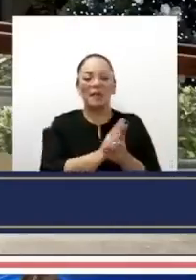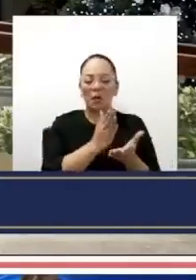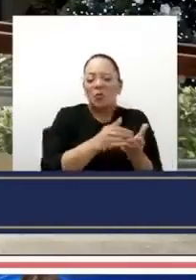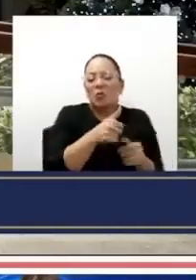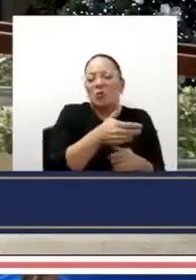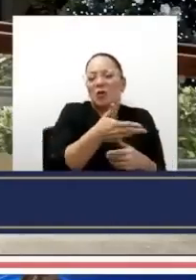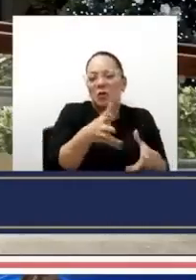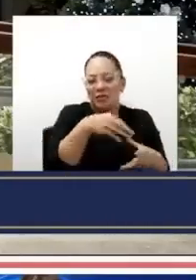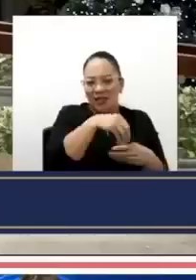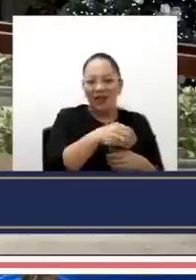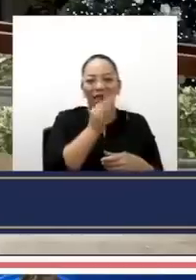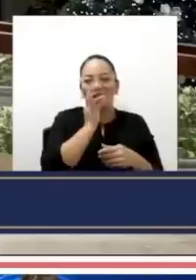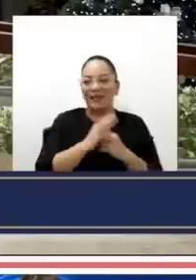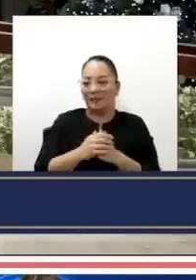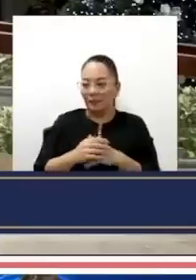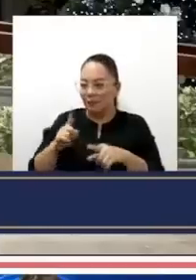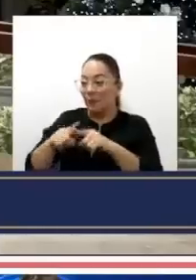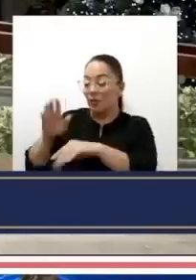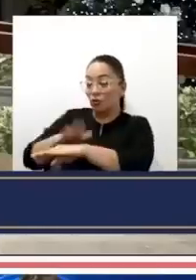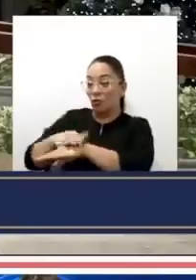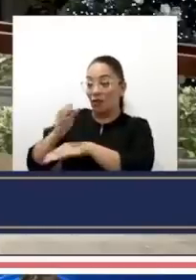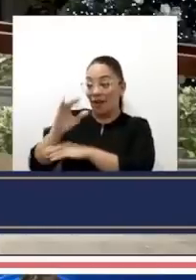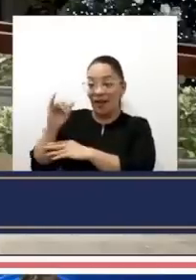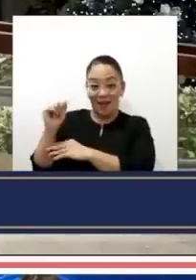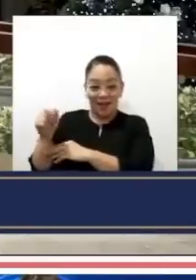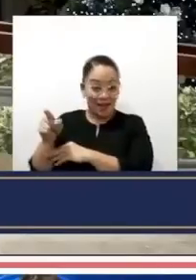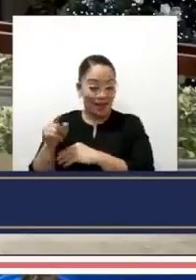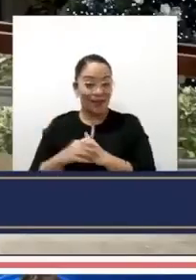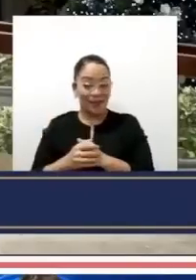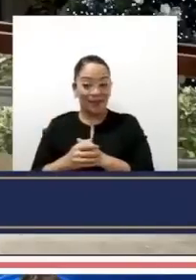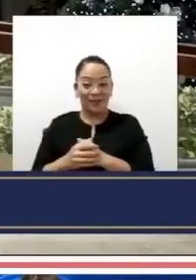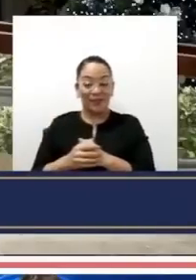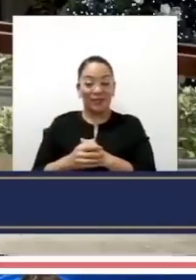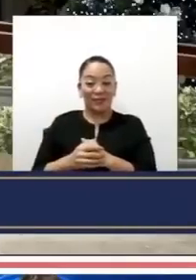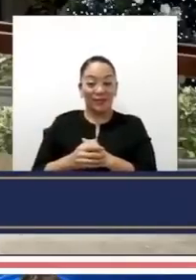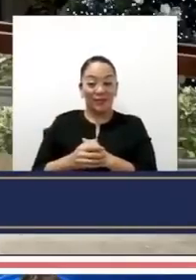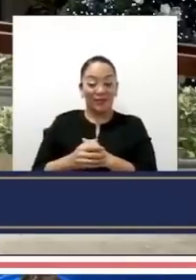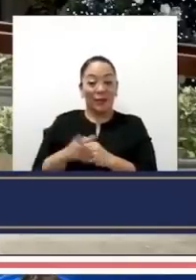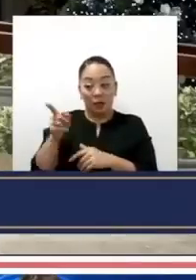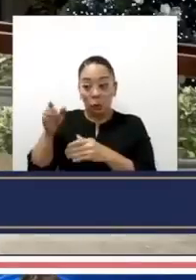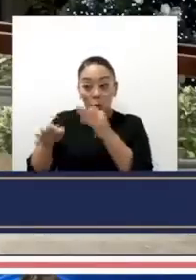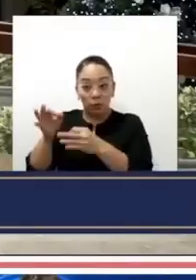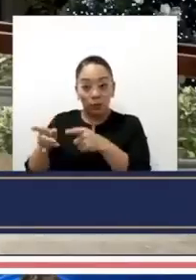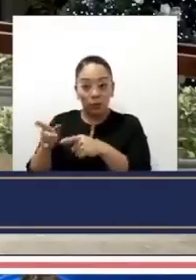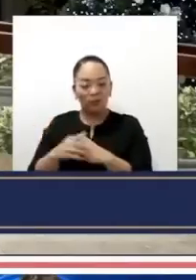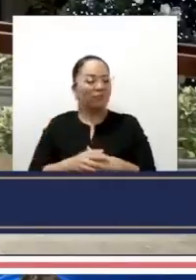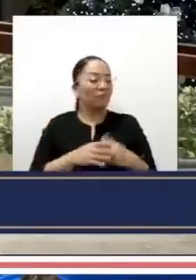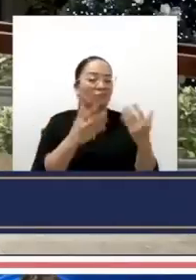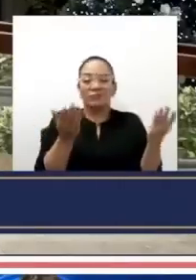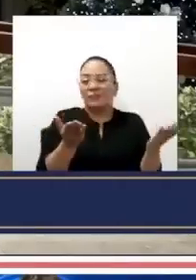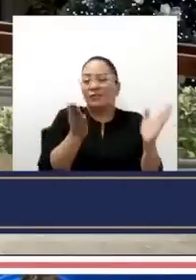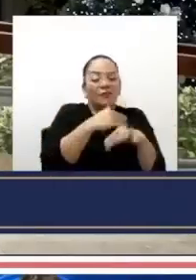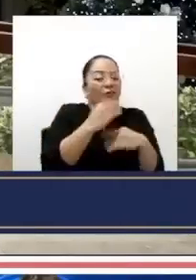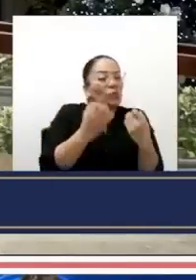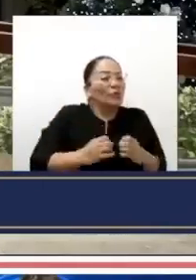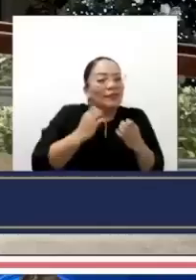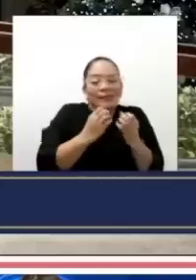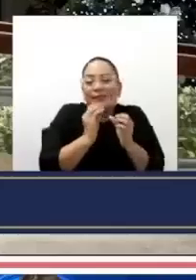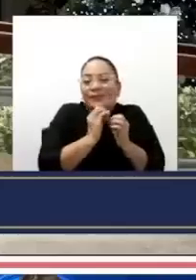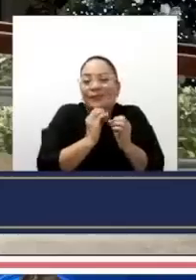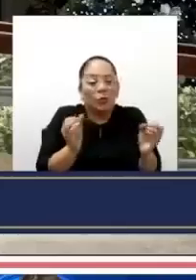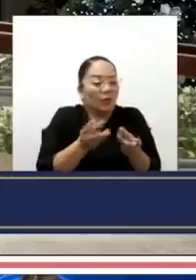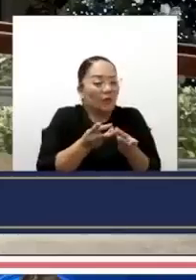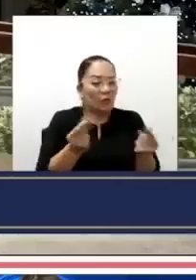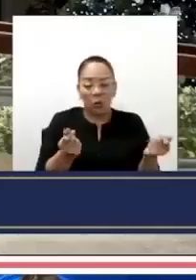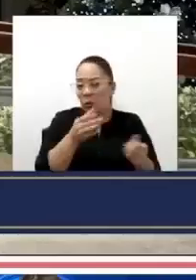al café también. Pero sobre no lo importa. de la caja, eso está judicializado. No existe ninguna